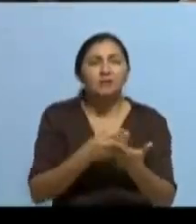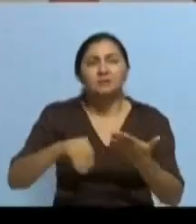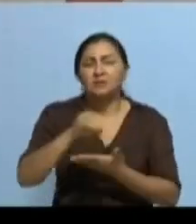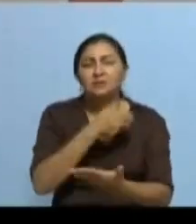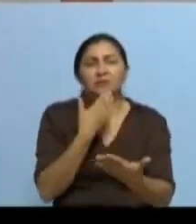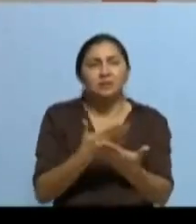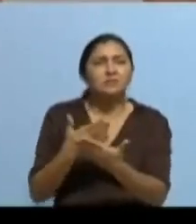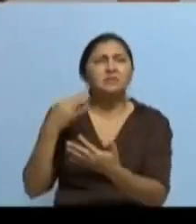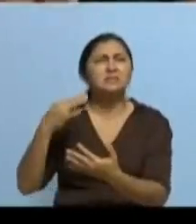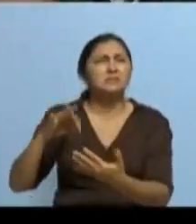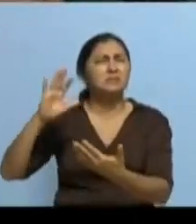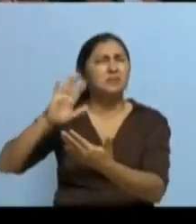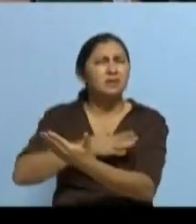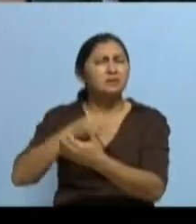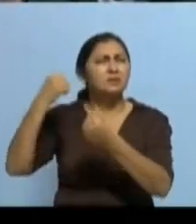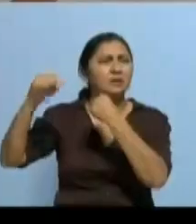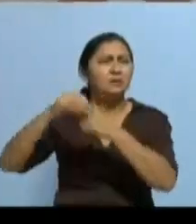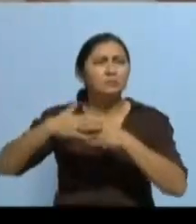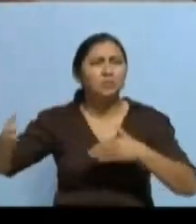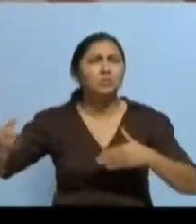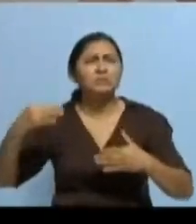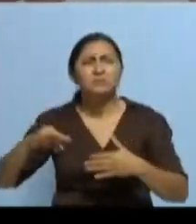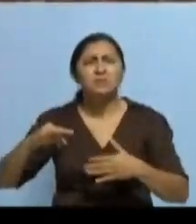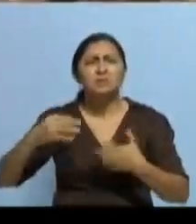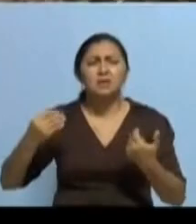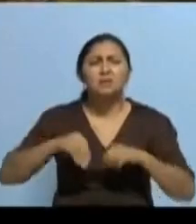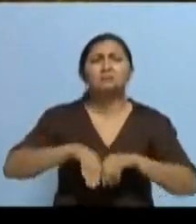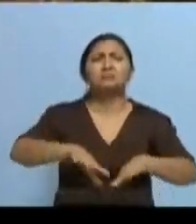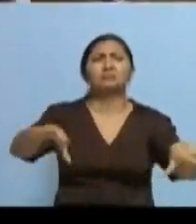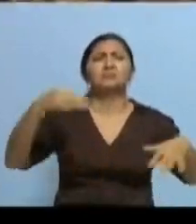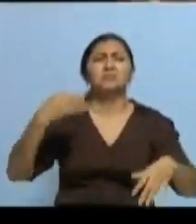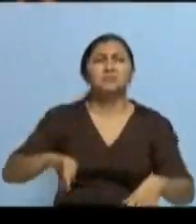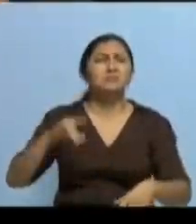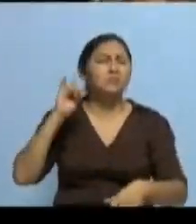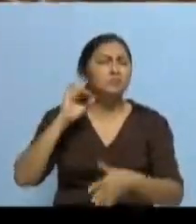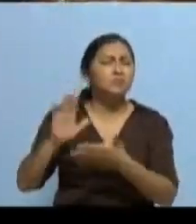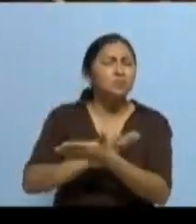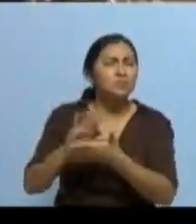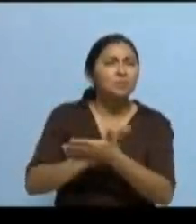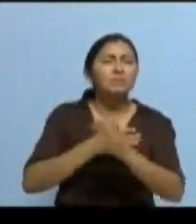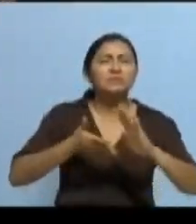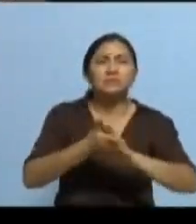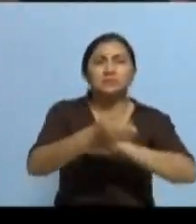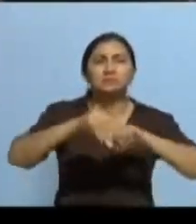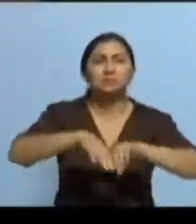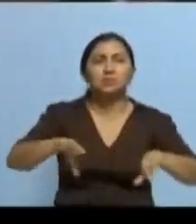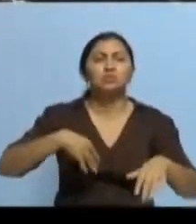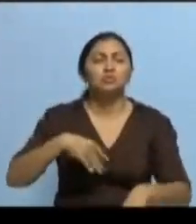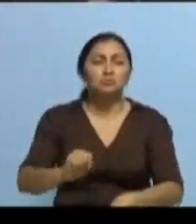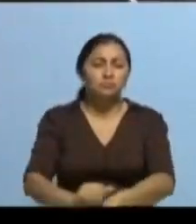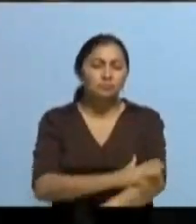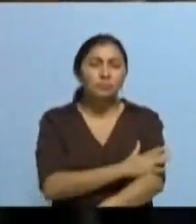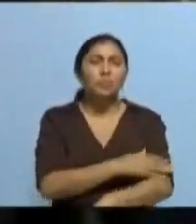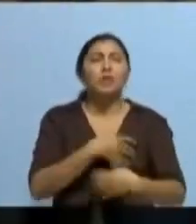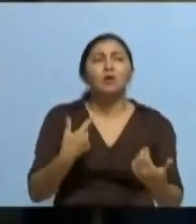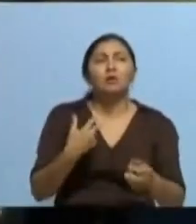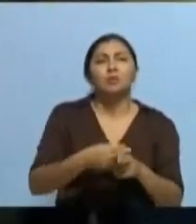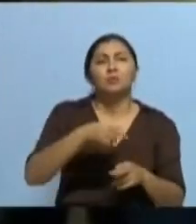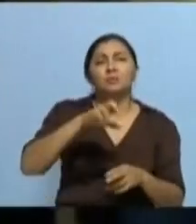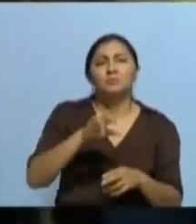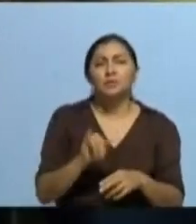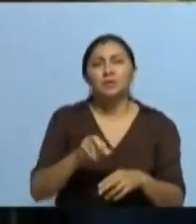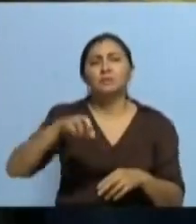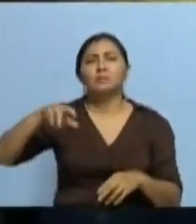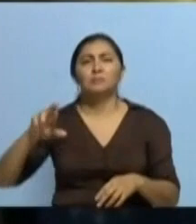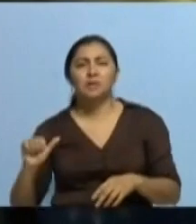de carnavales esta canción o mis canciones siempre son una de las más escuchadas y estamos muy emocionados con eso. No fue la excepción con el Pripra. Y